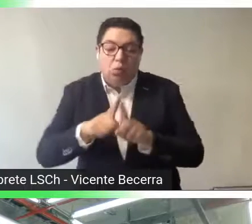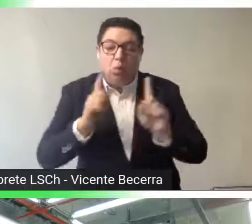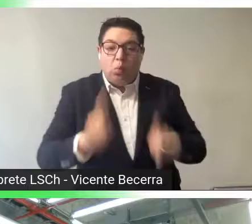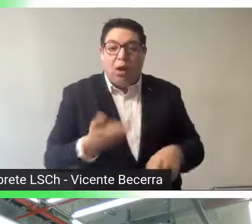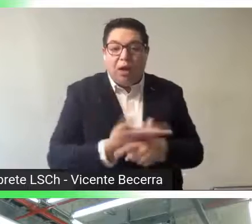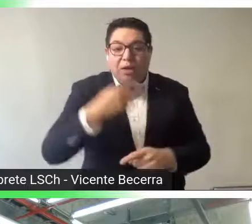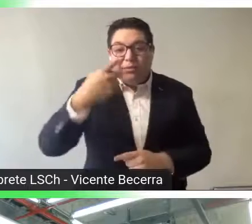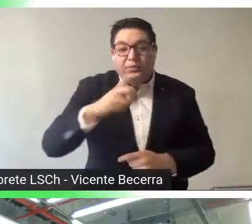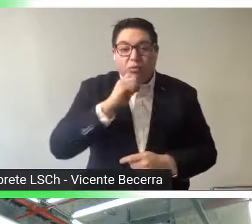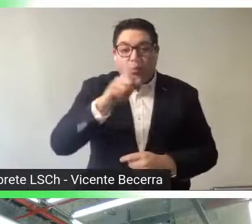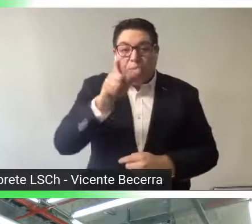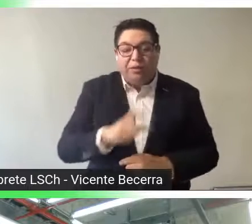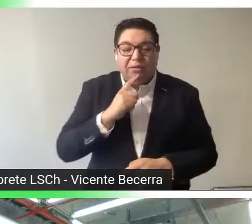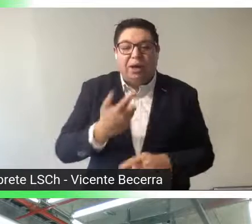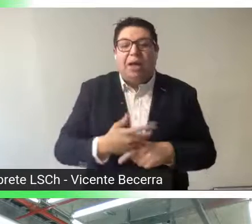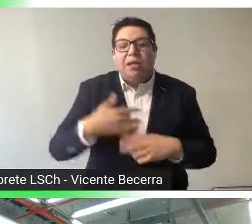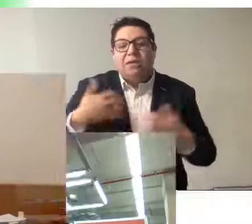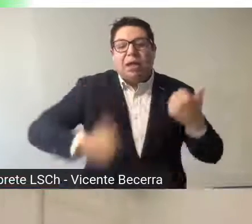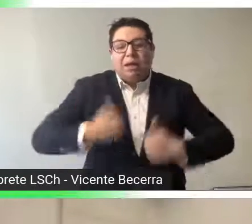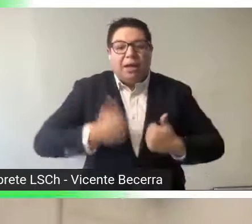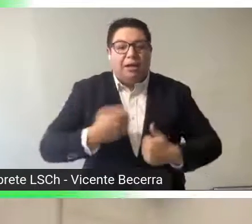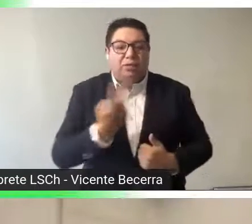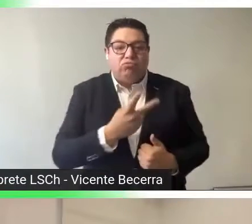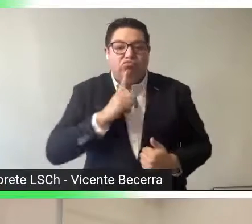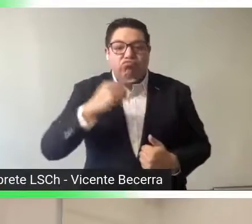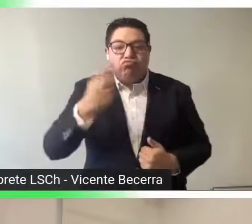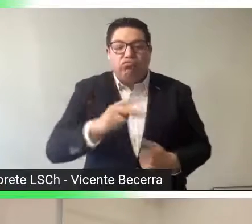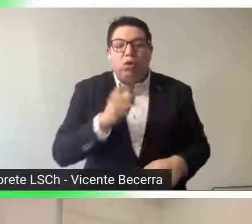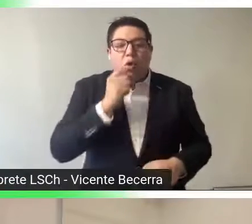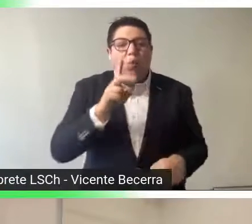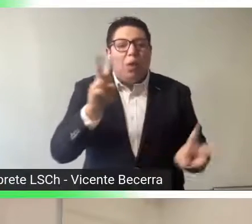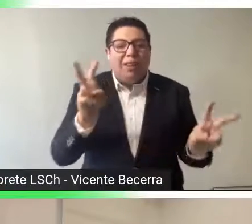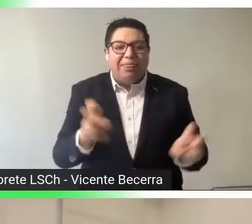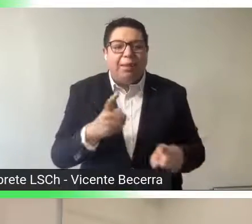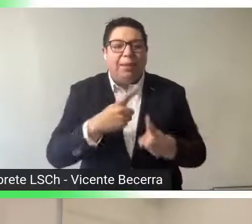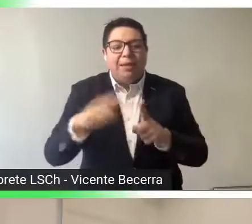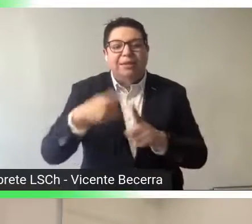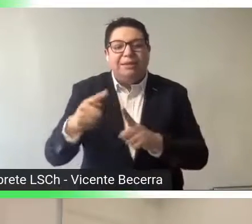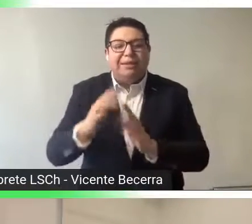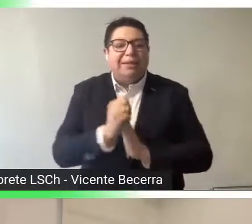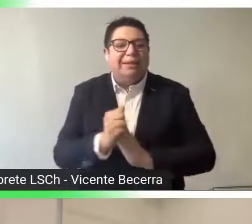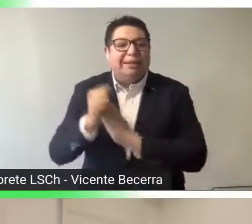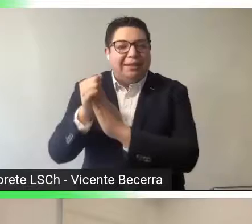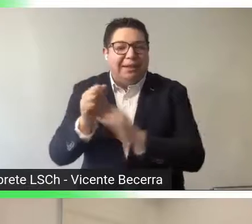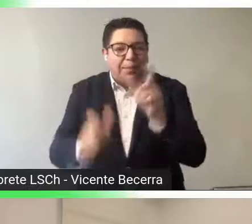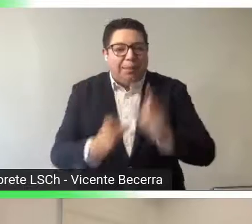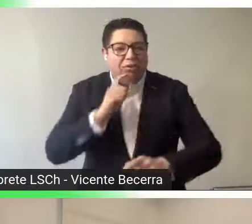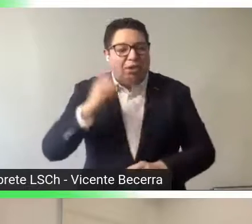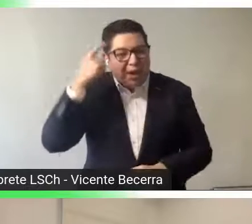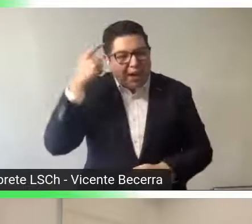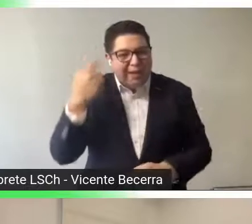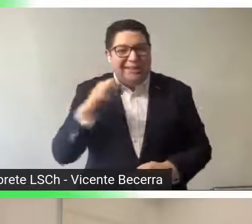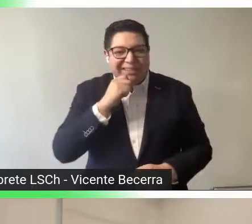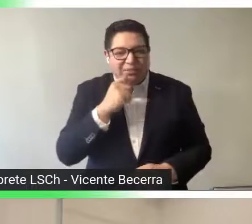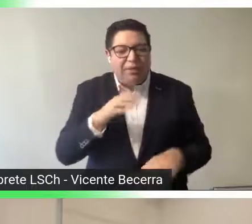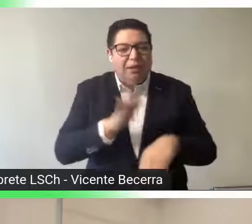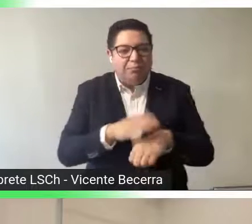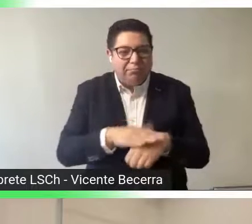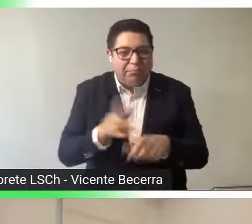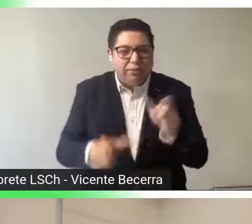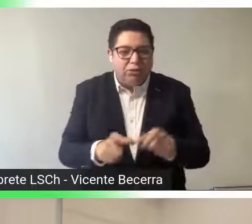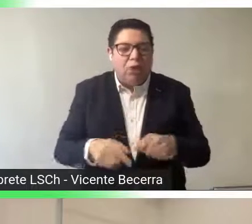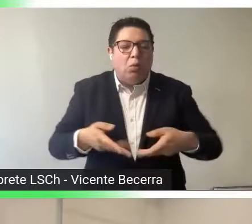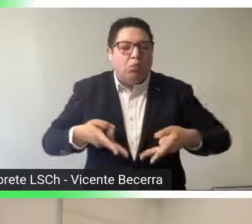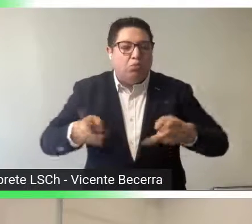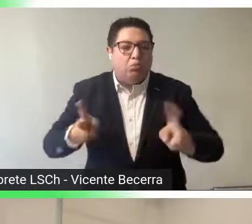en su importante carrera que ambas tienen, cuáles son los tipos de liderazgo que de alguna manera habilitan o